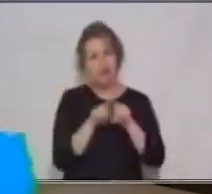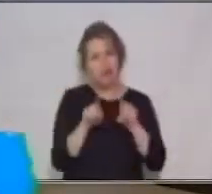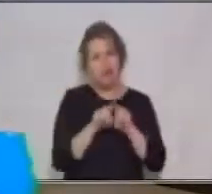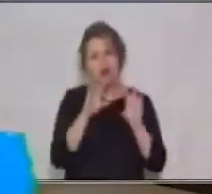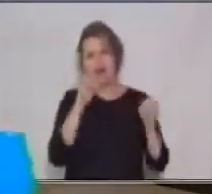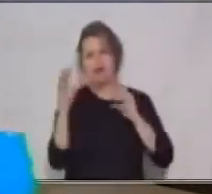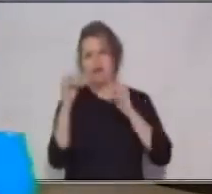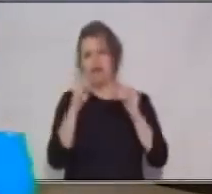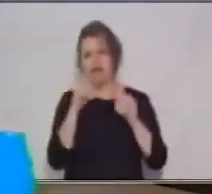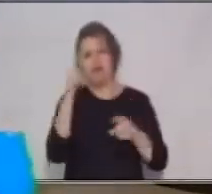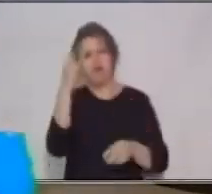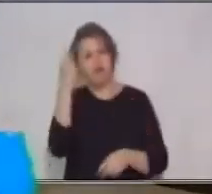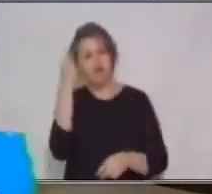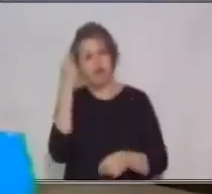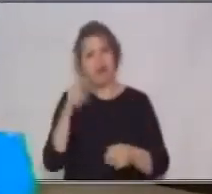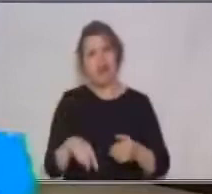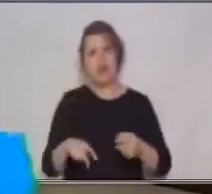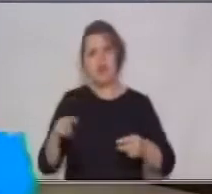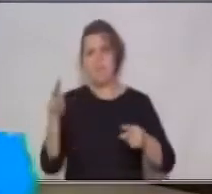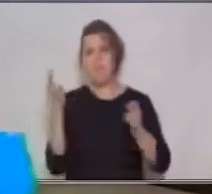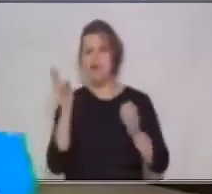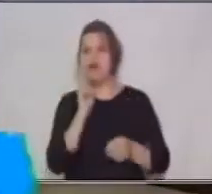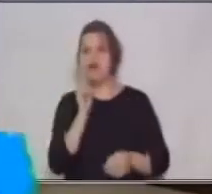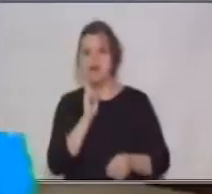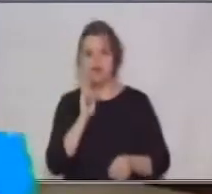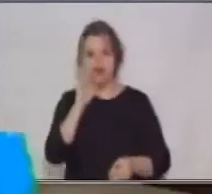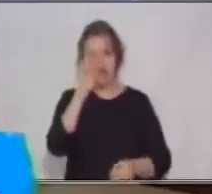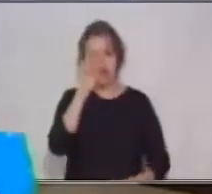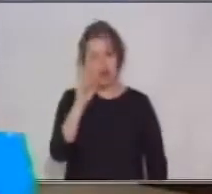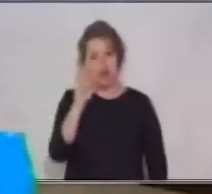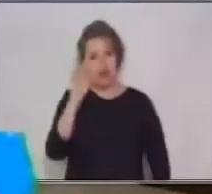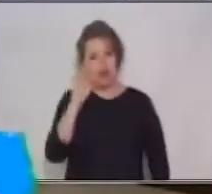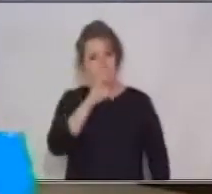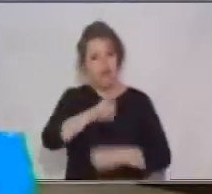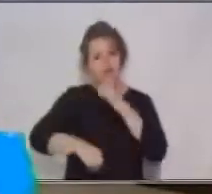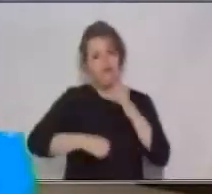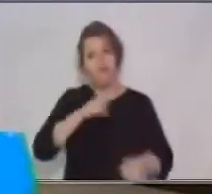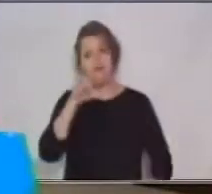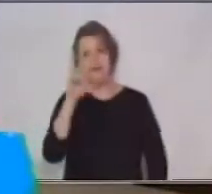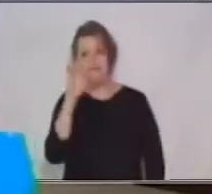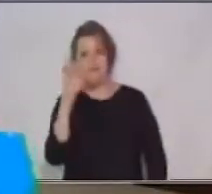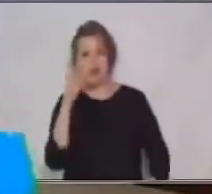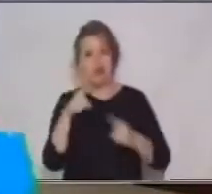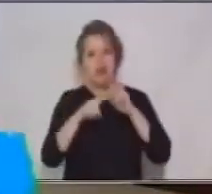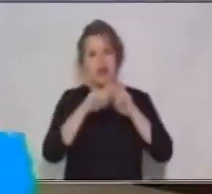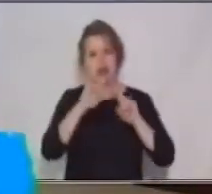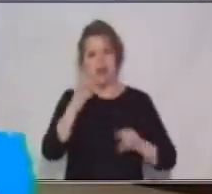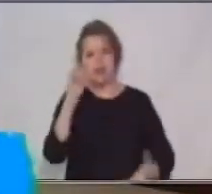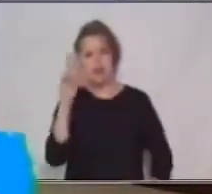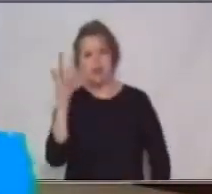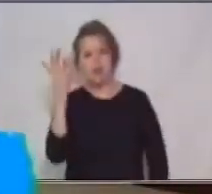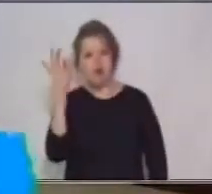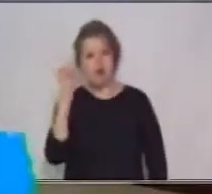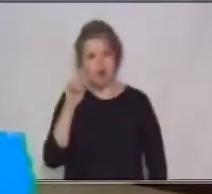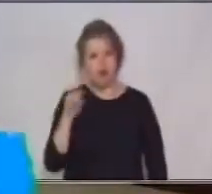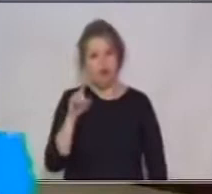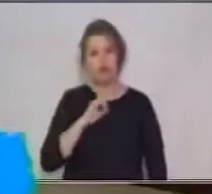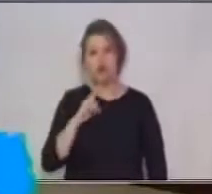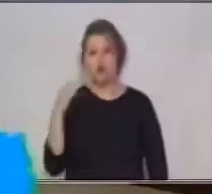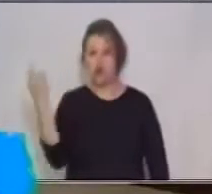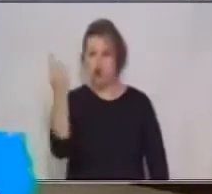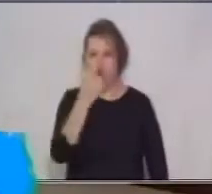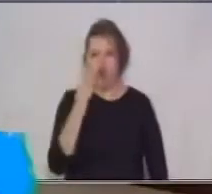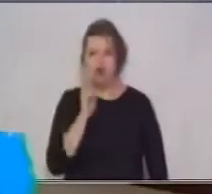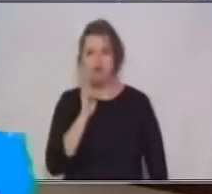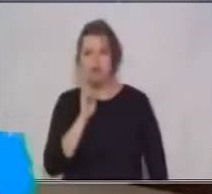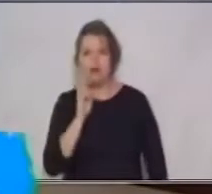verbos reflexivos. Dentro de esta clasificación semántica vamos a hablar que los verbos reflexivos van a ser todos aquellos que